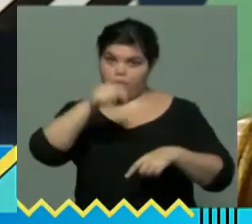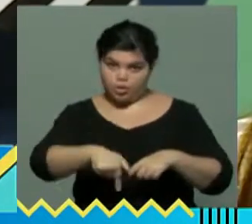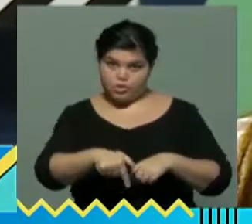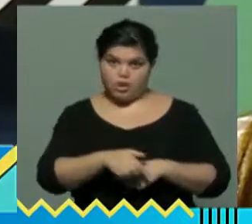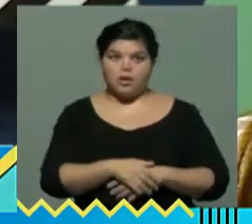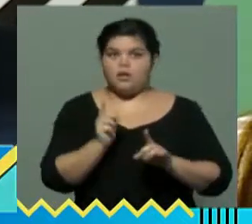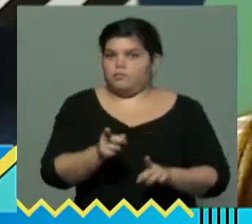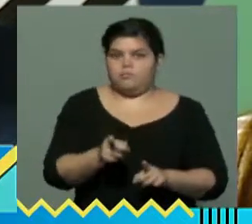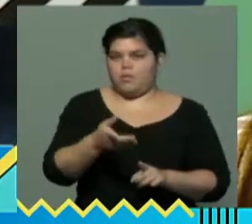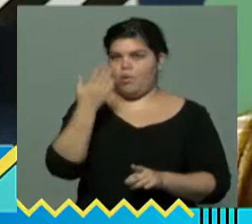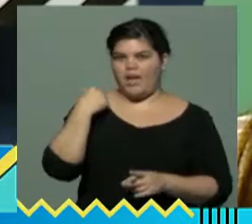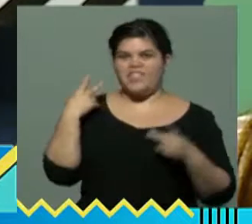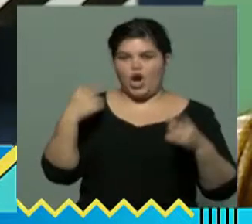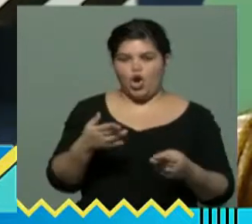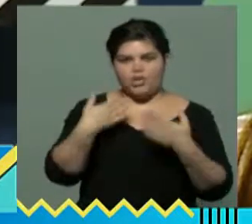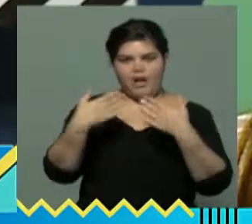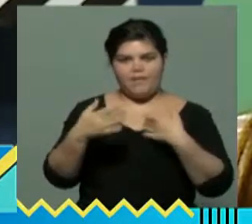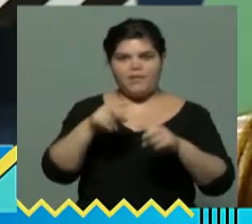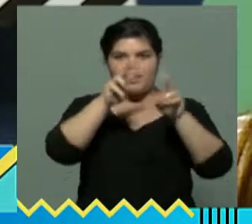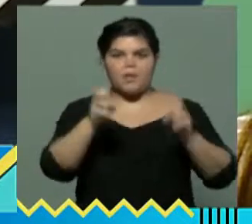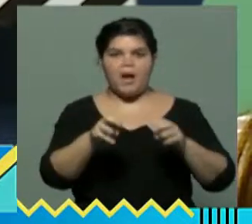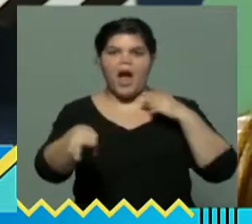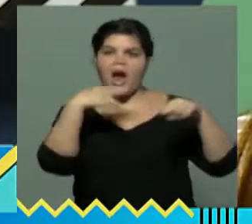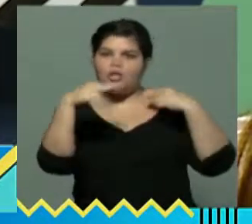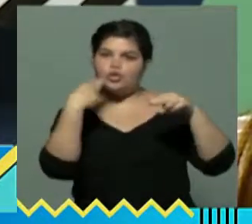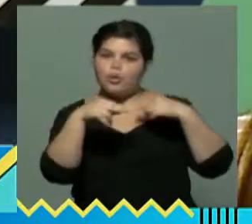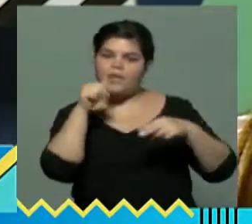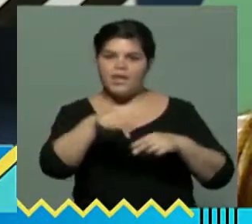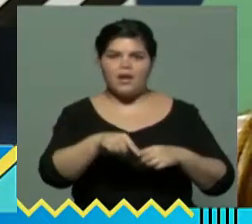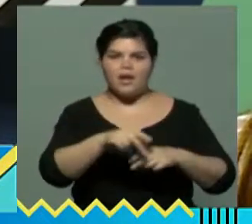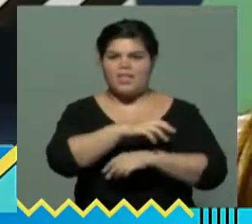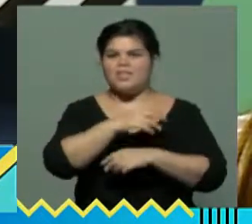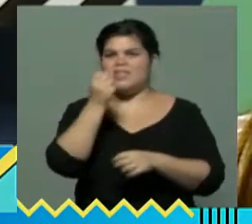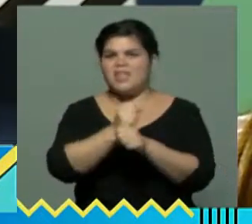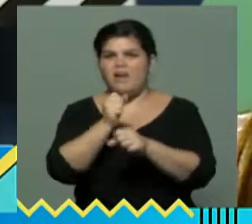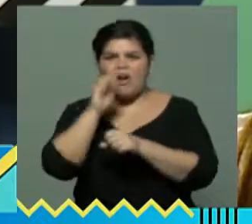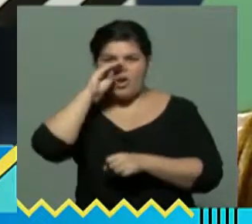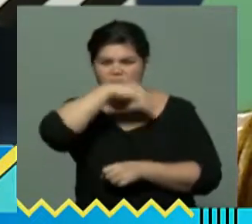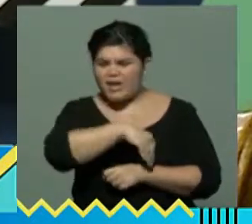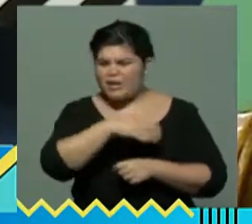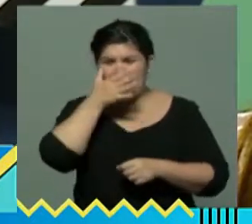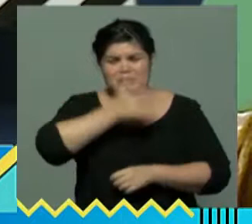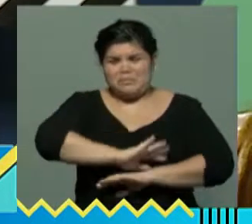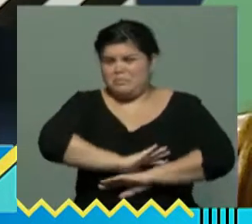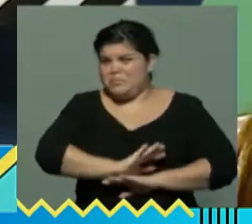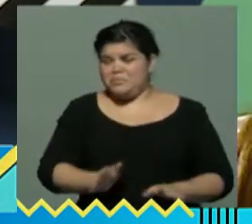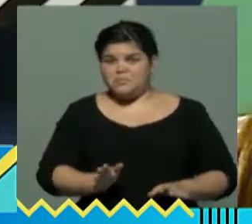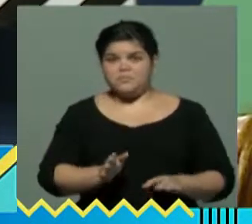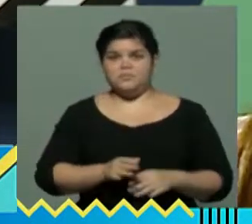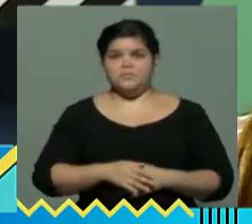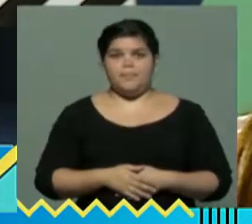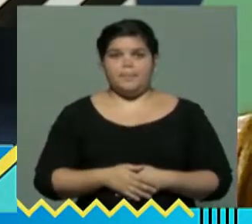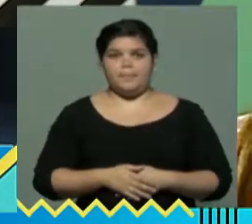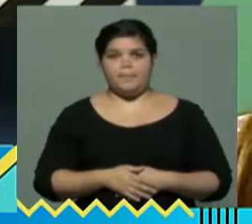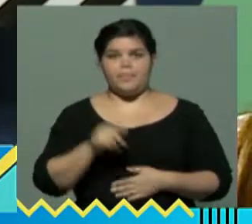hablábamos con los chicos también en el corte, el tema de que en gastronomía hay una fuerte precarización, básicamente trabajo en negro, muy